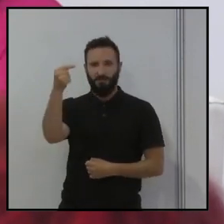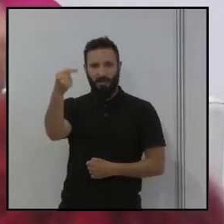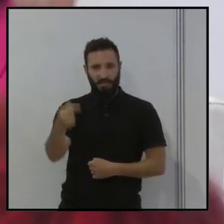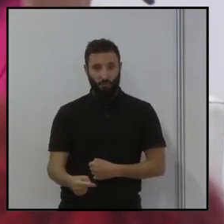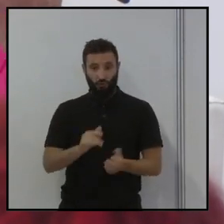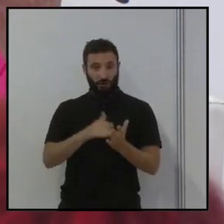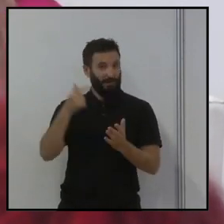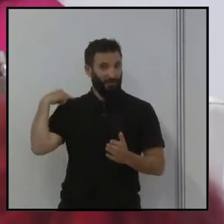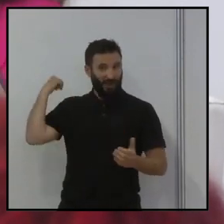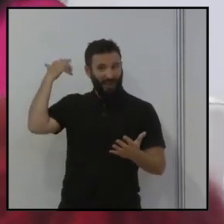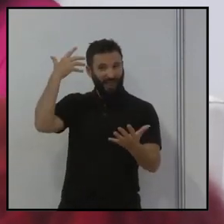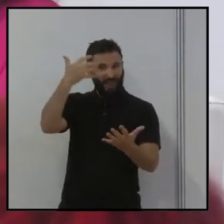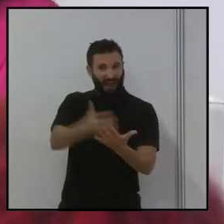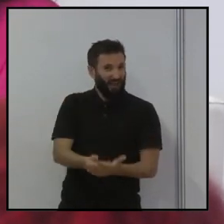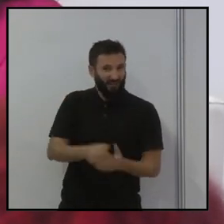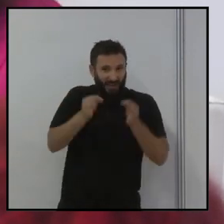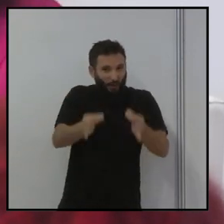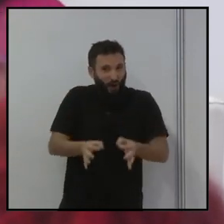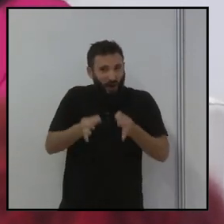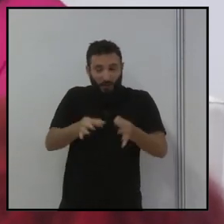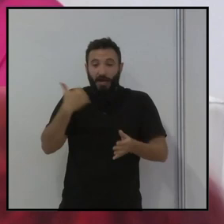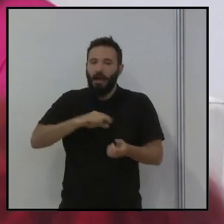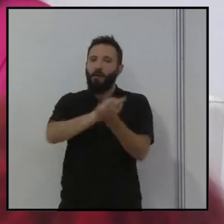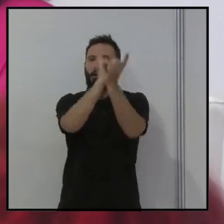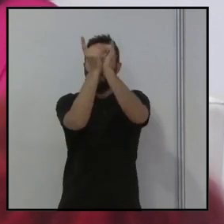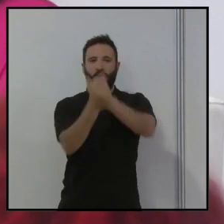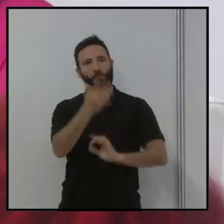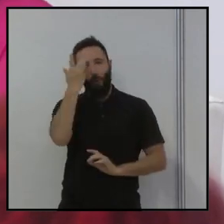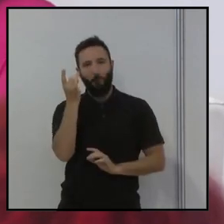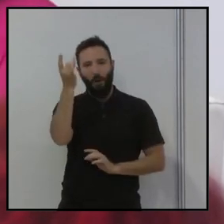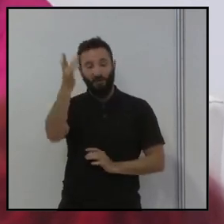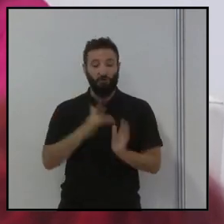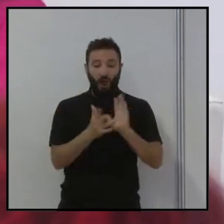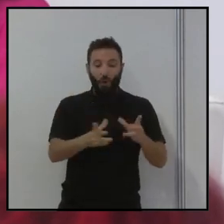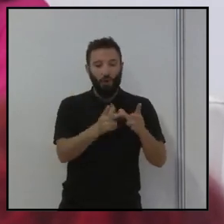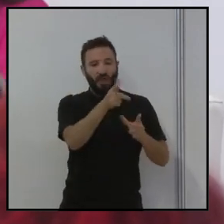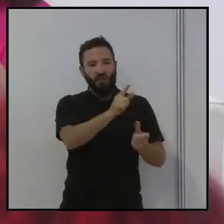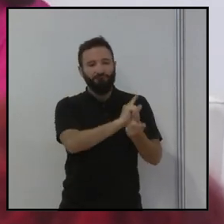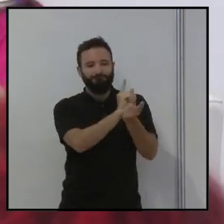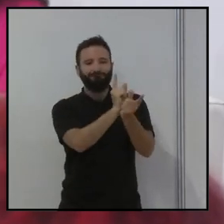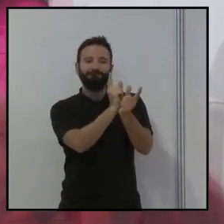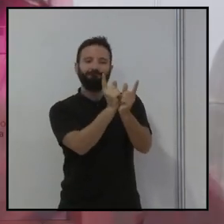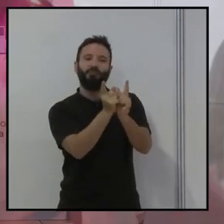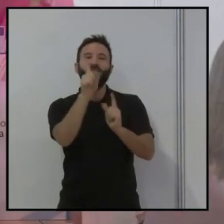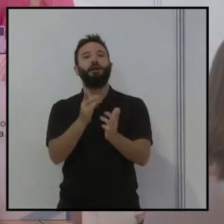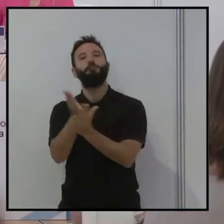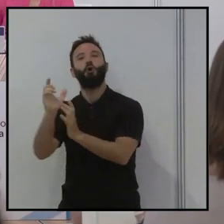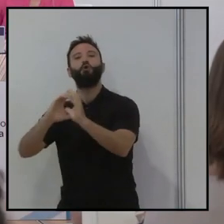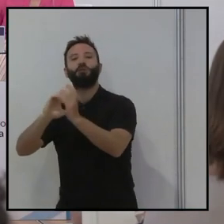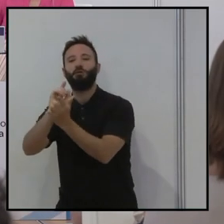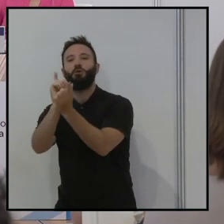periódicos durante décadas y ya se ha pasado. Ya lo hemos pasado. O sea que a medida que la sociedad vaya abriéndose y sabiendo, pues los medios